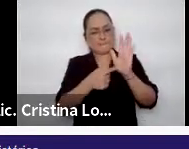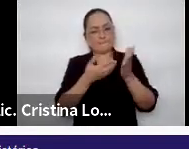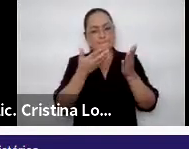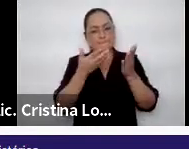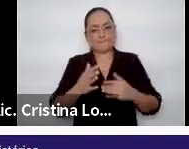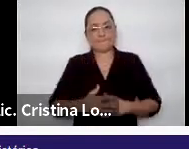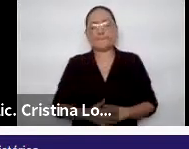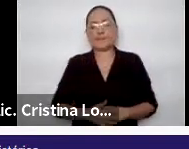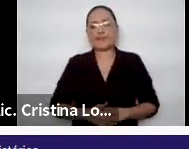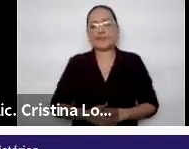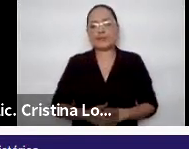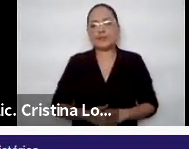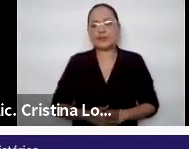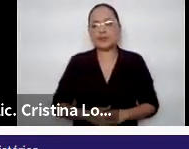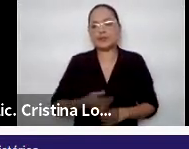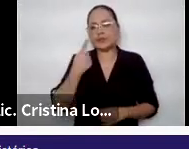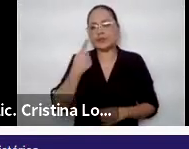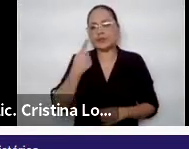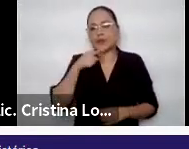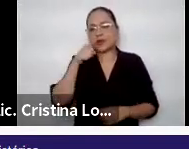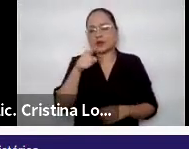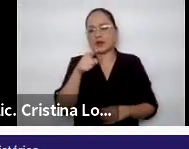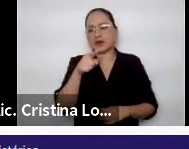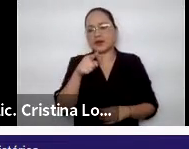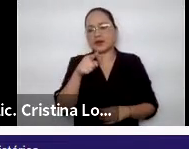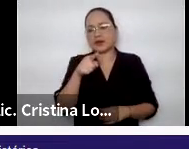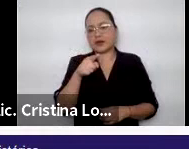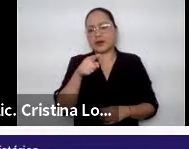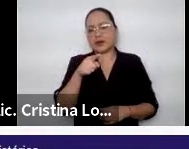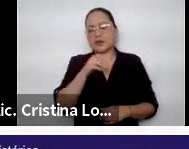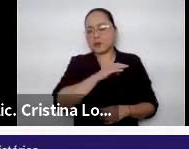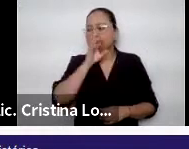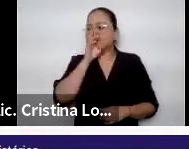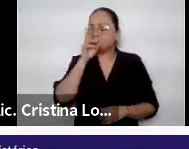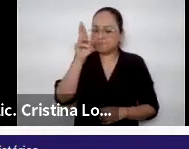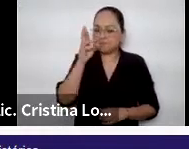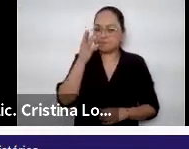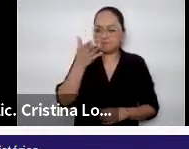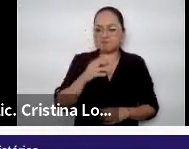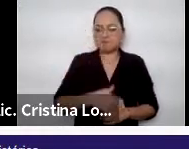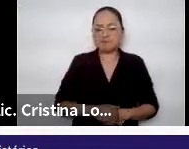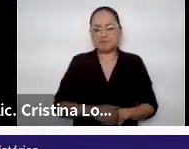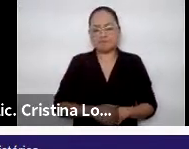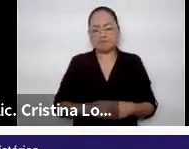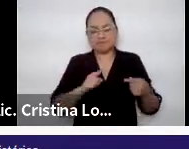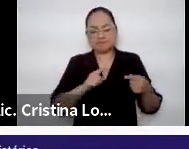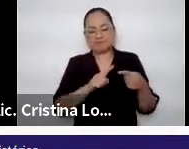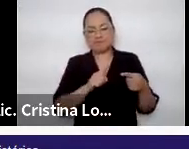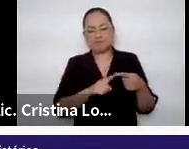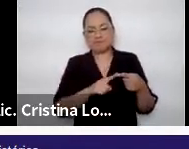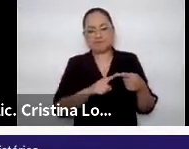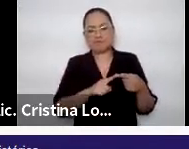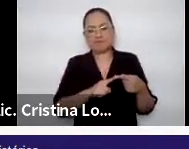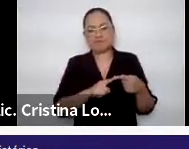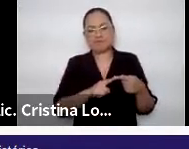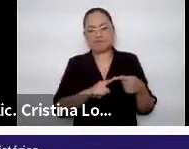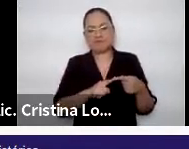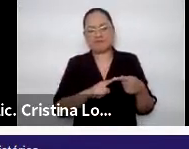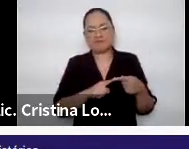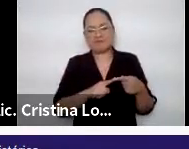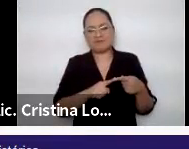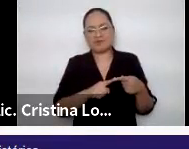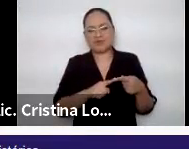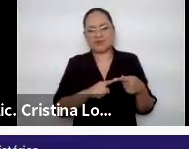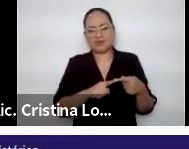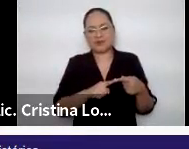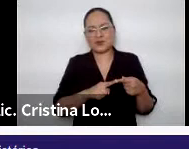por temas, para que podamos darle respuesta. A ver, la primera de ellas es, a ver